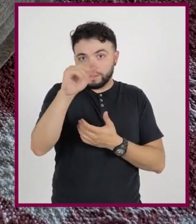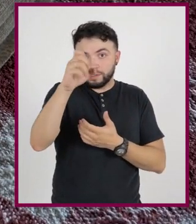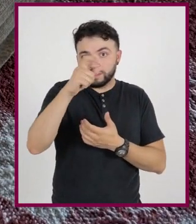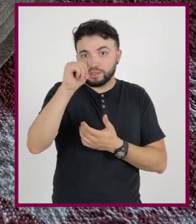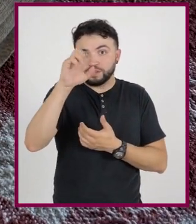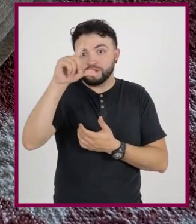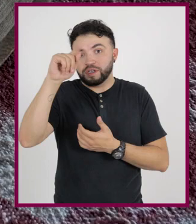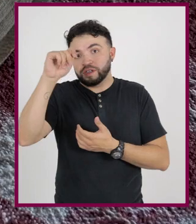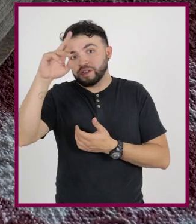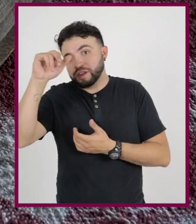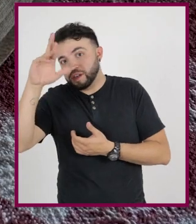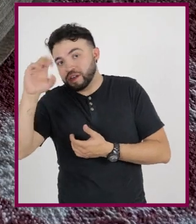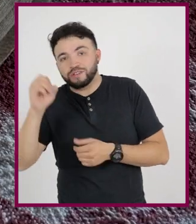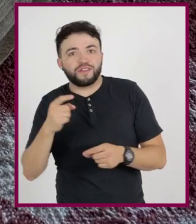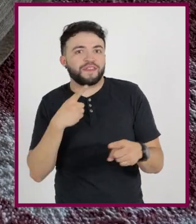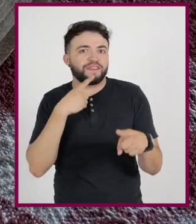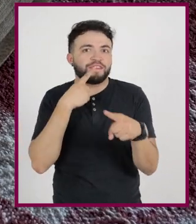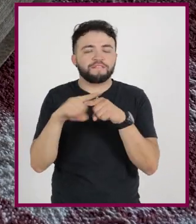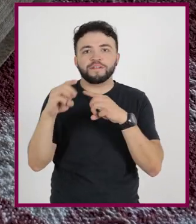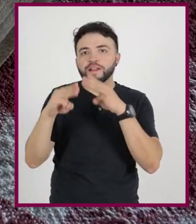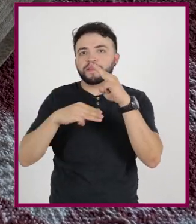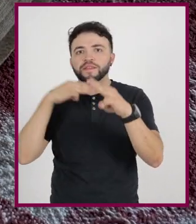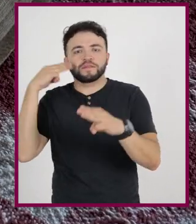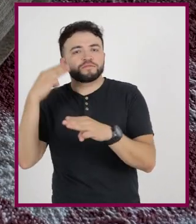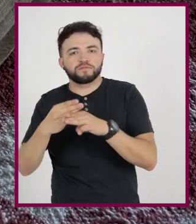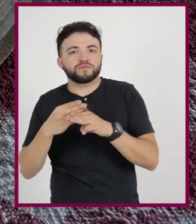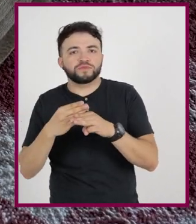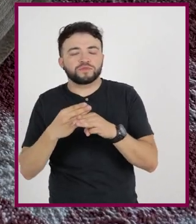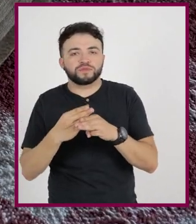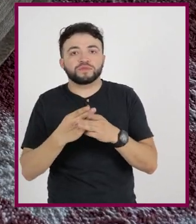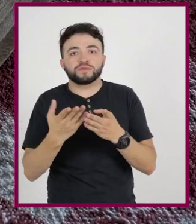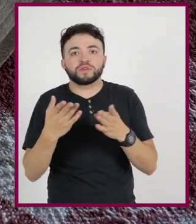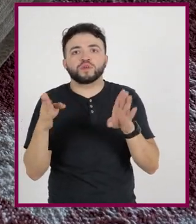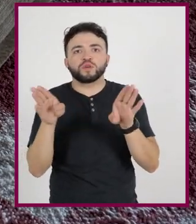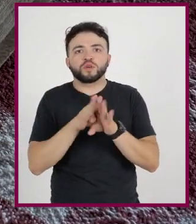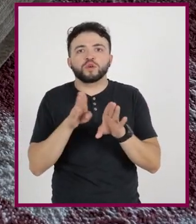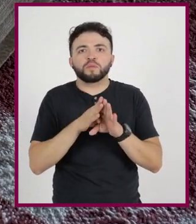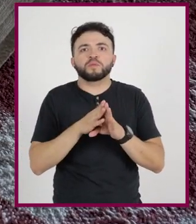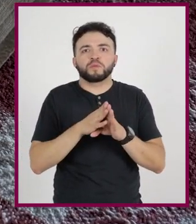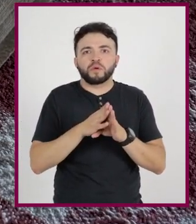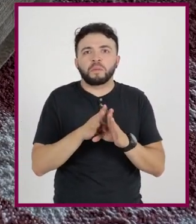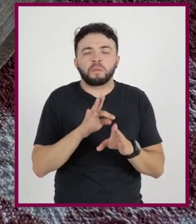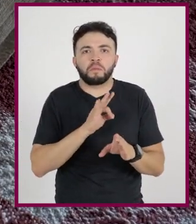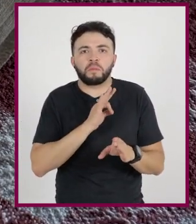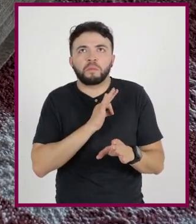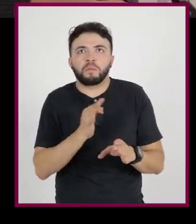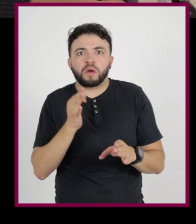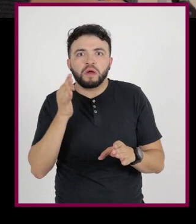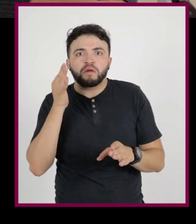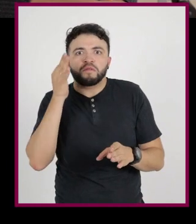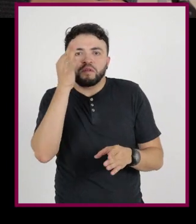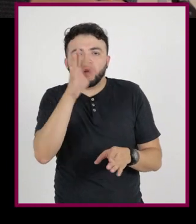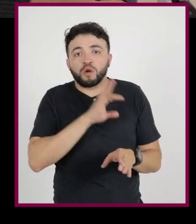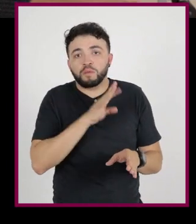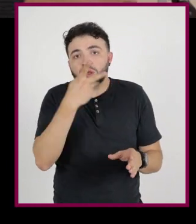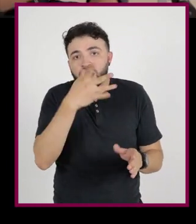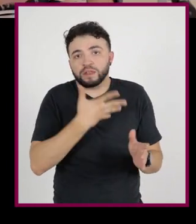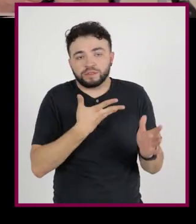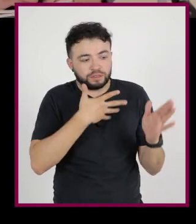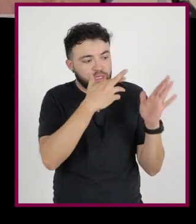conocemos. Podemos decir que se desarrolla dentro de un mundo posible, que tiene sus propias reglas, por eso no